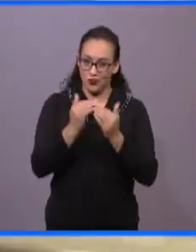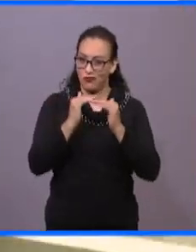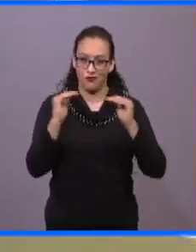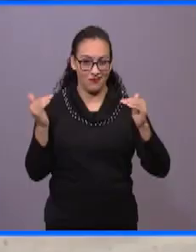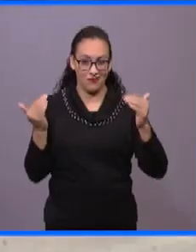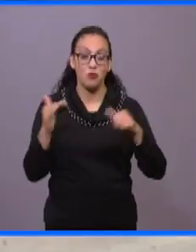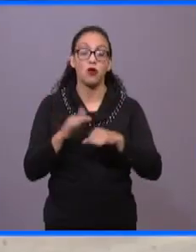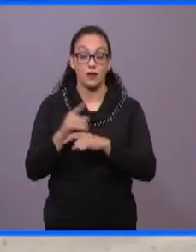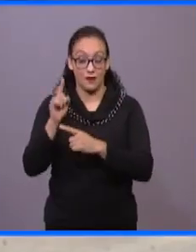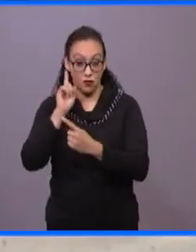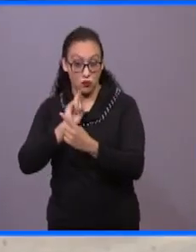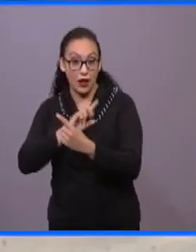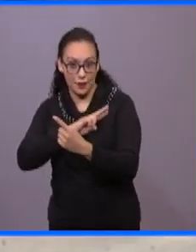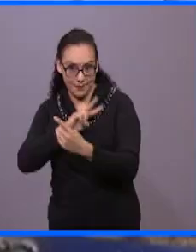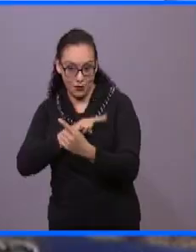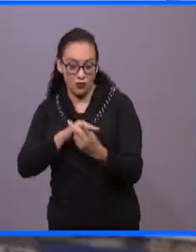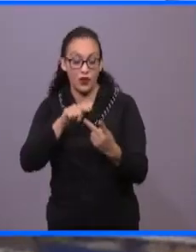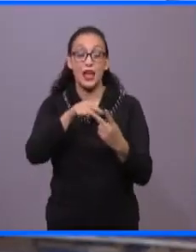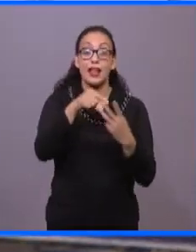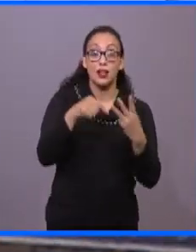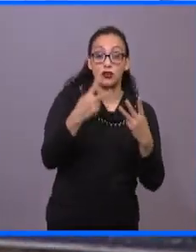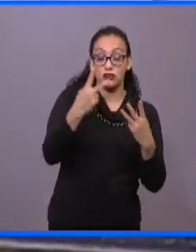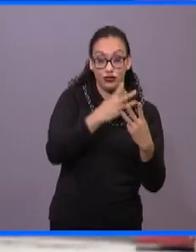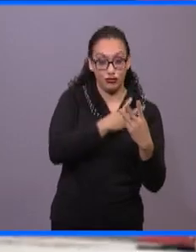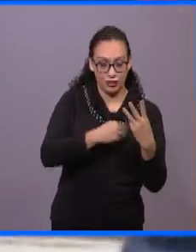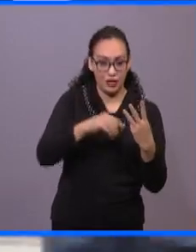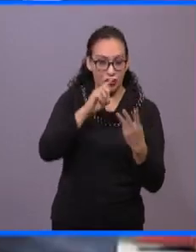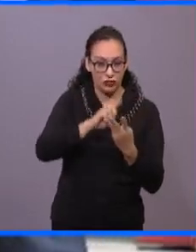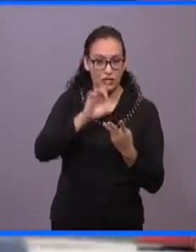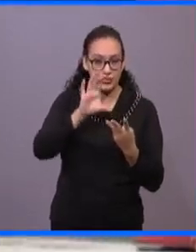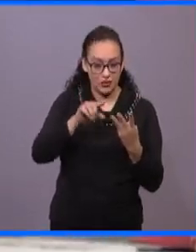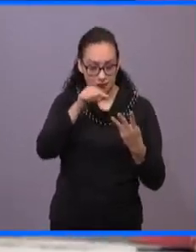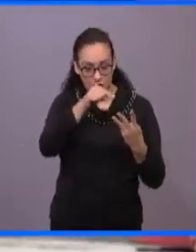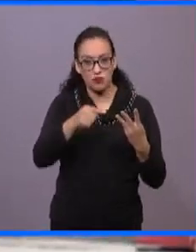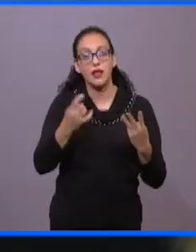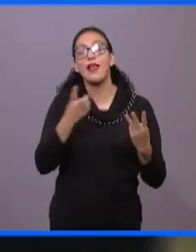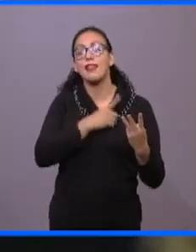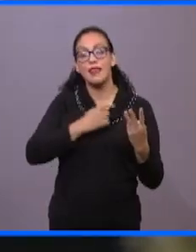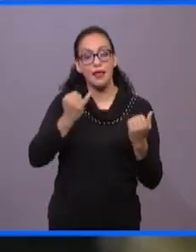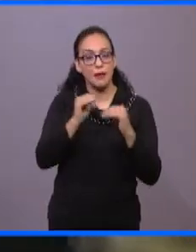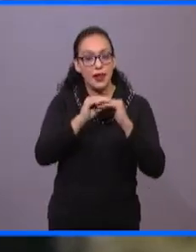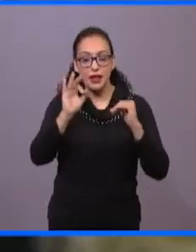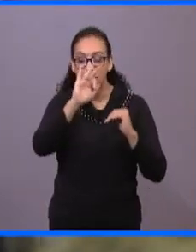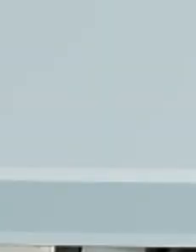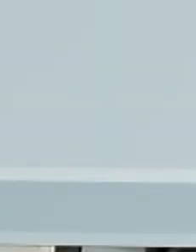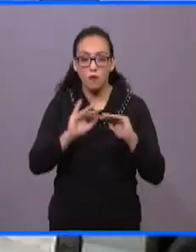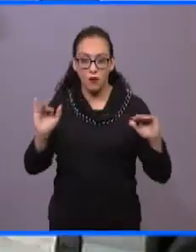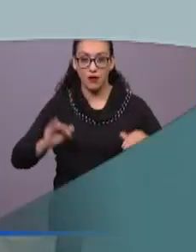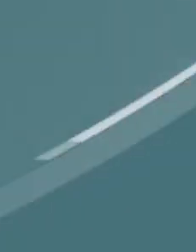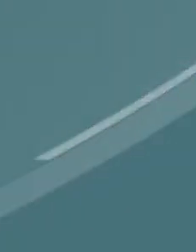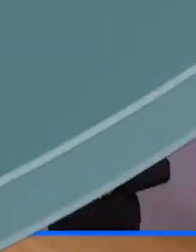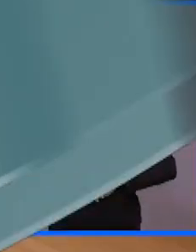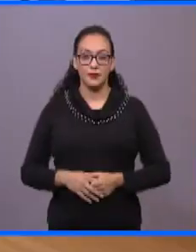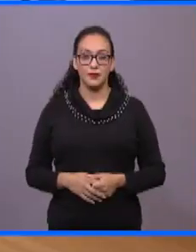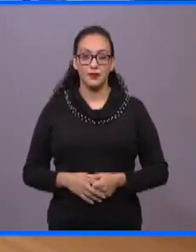pues tanto la viuda como los hijos con discapacidad deben recibir la misma protección.